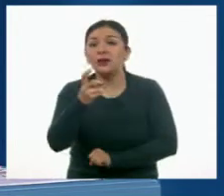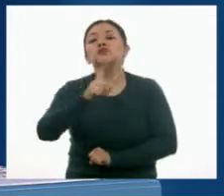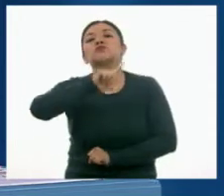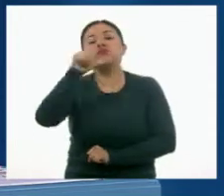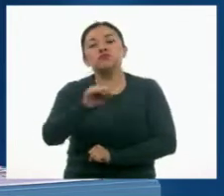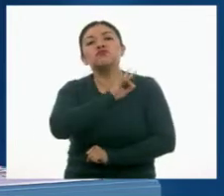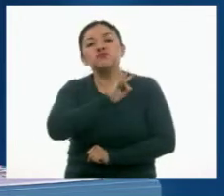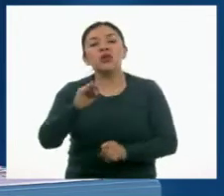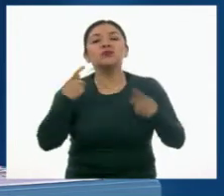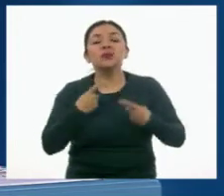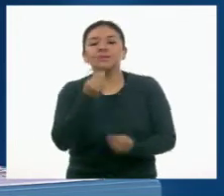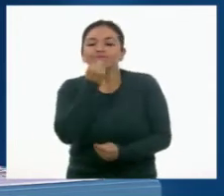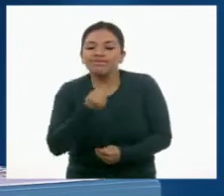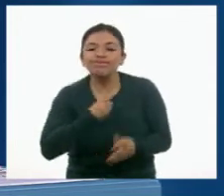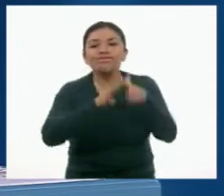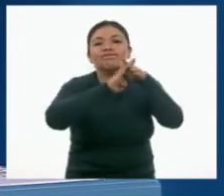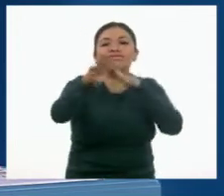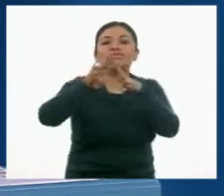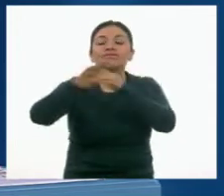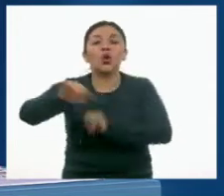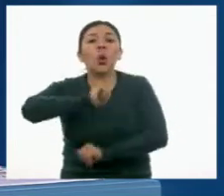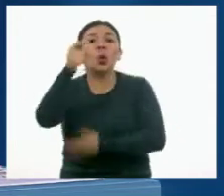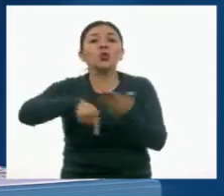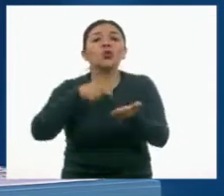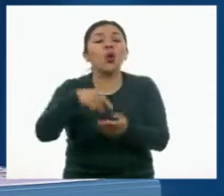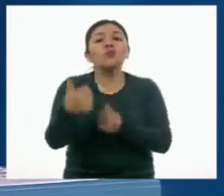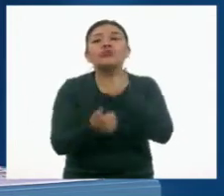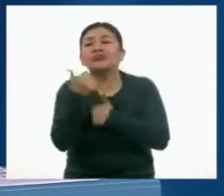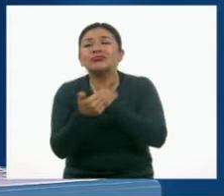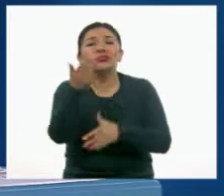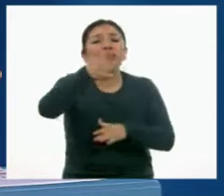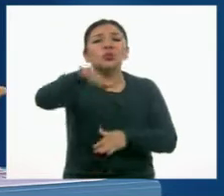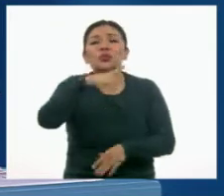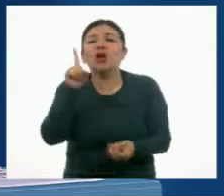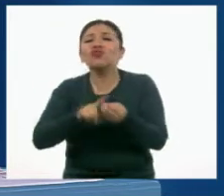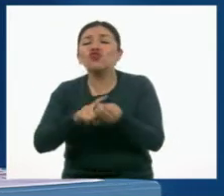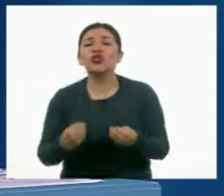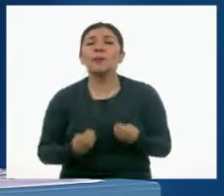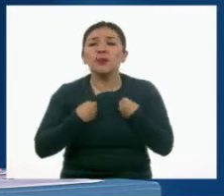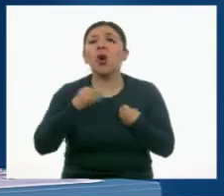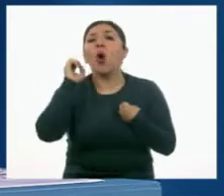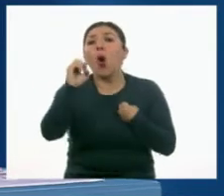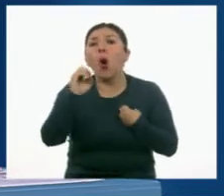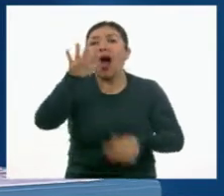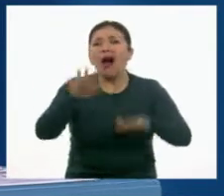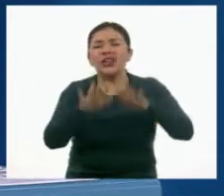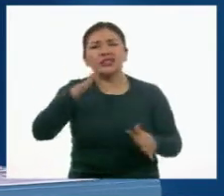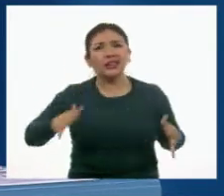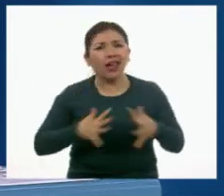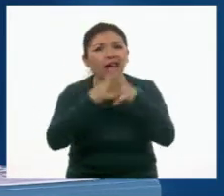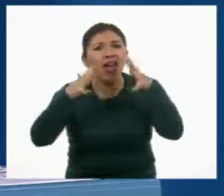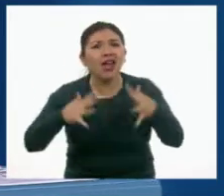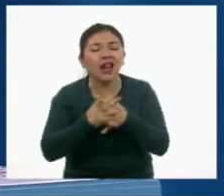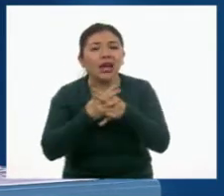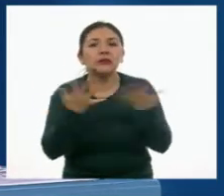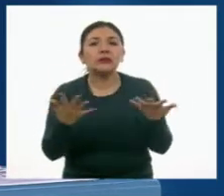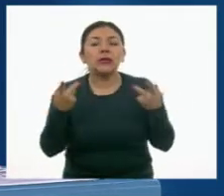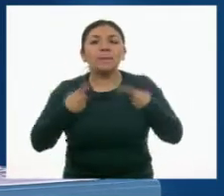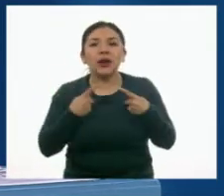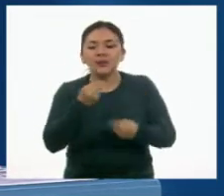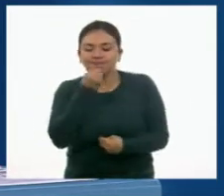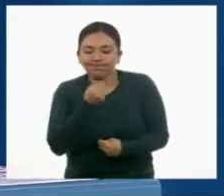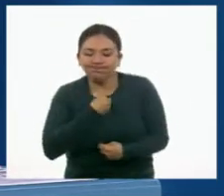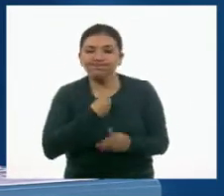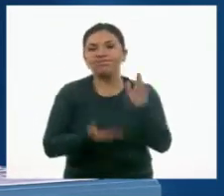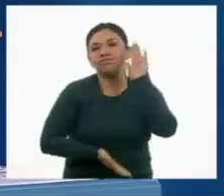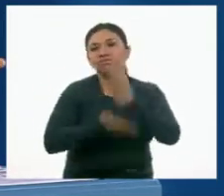que haya migraciones. Entonces van a buscar a dónde ir o por cuestiones de guerra también se llega a ir la gente de su país,